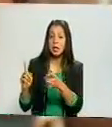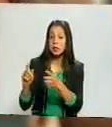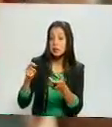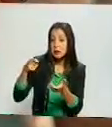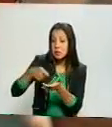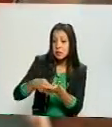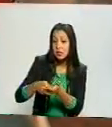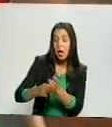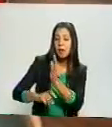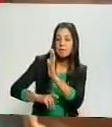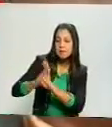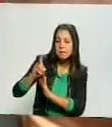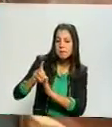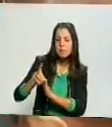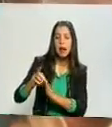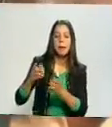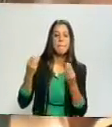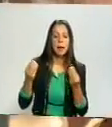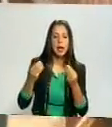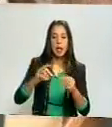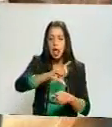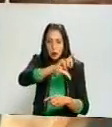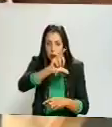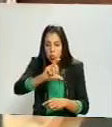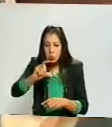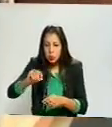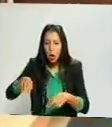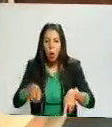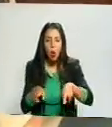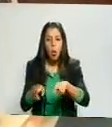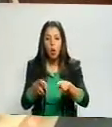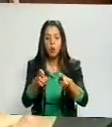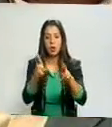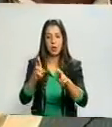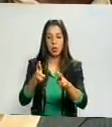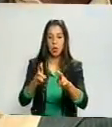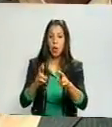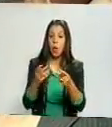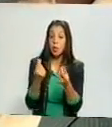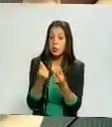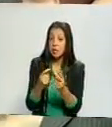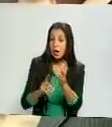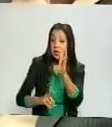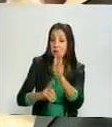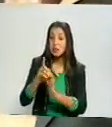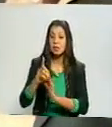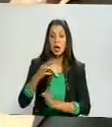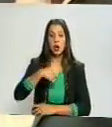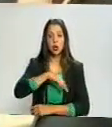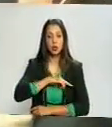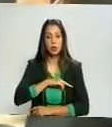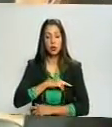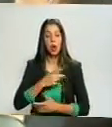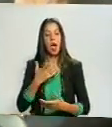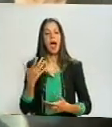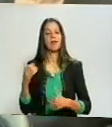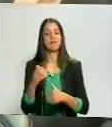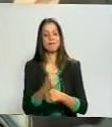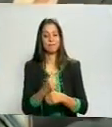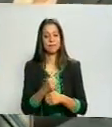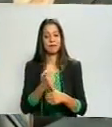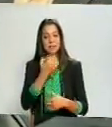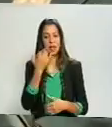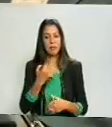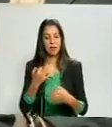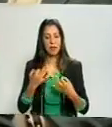inversiones para que el arco minero Orinoco se desarrolle armónicamente y podamos tener entonces, en